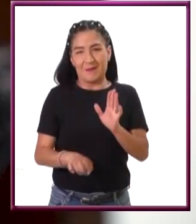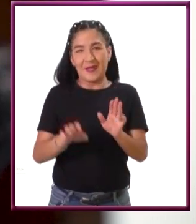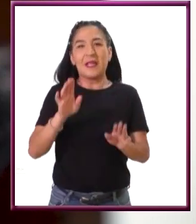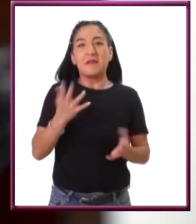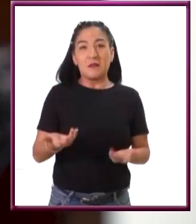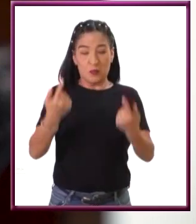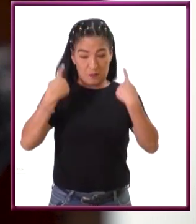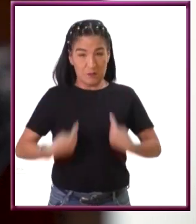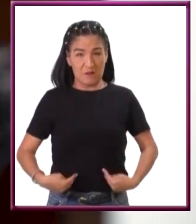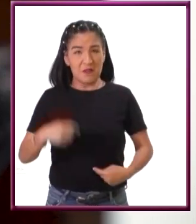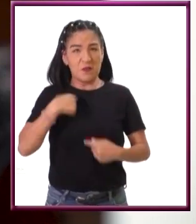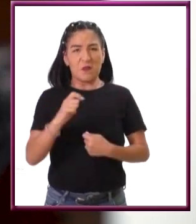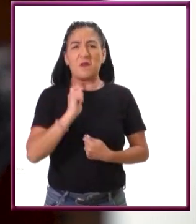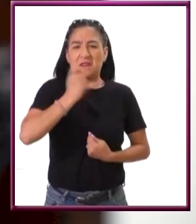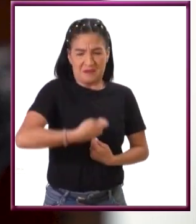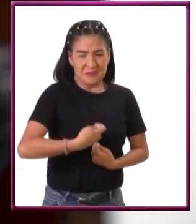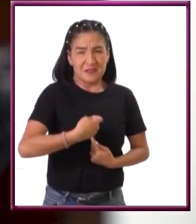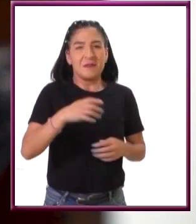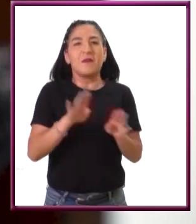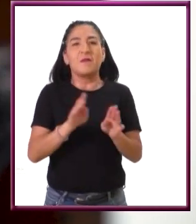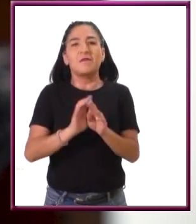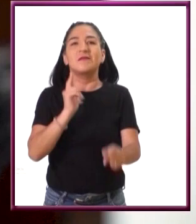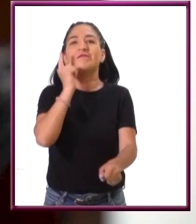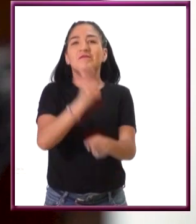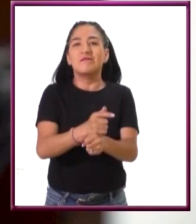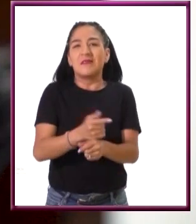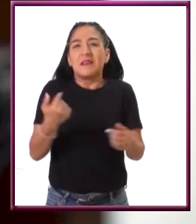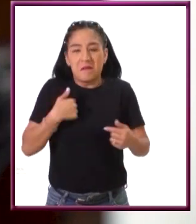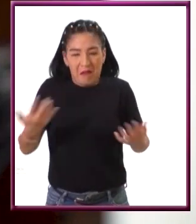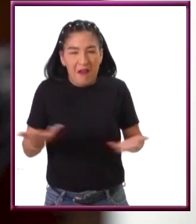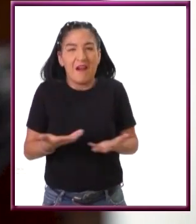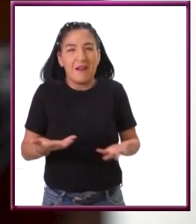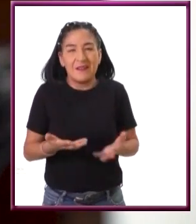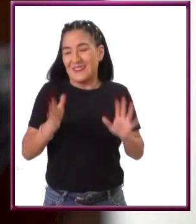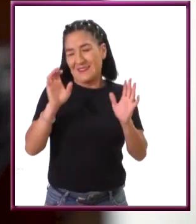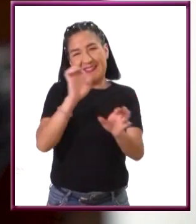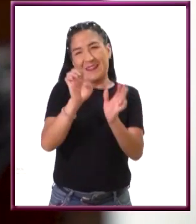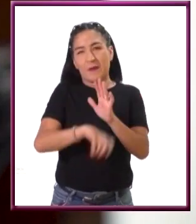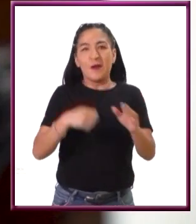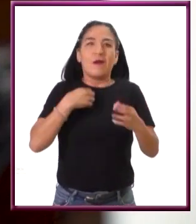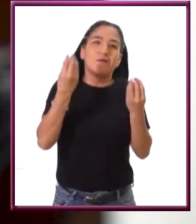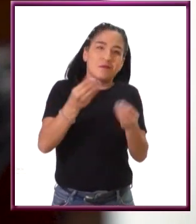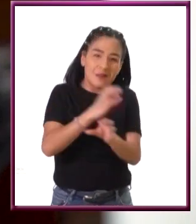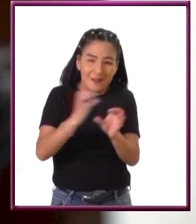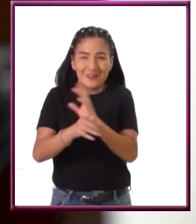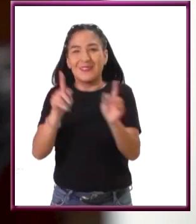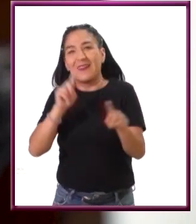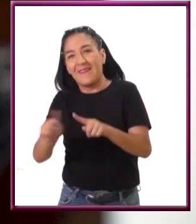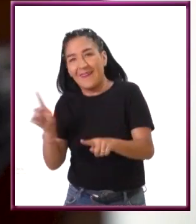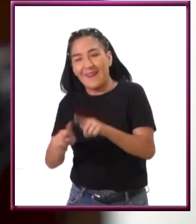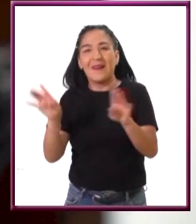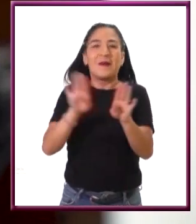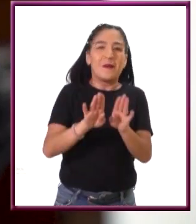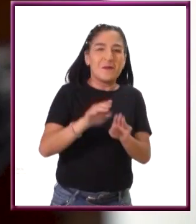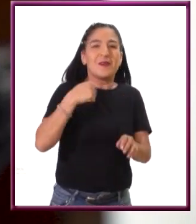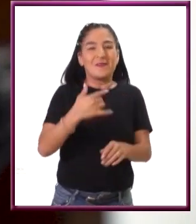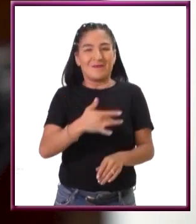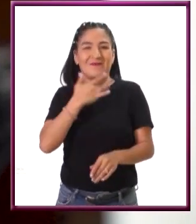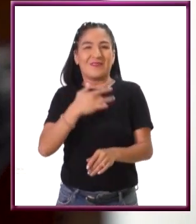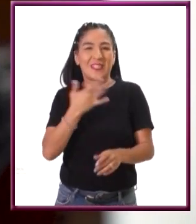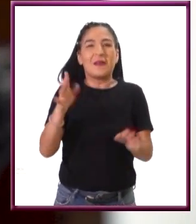decir, lo que somos determina lo que hacemos. Si nosotros hacemos mil cosas, creemos que nos liberamos